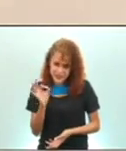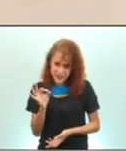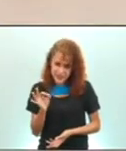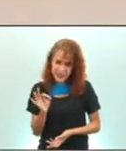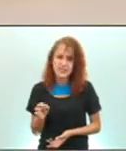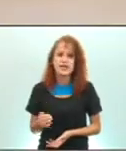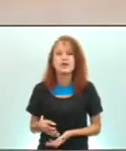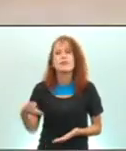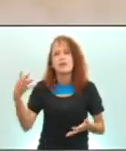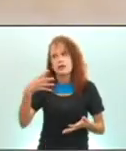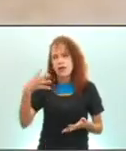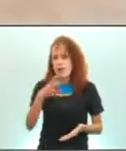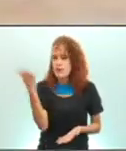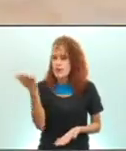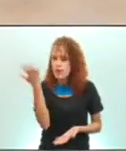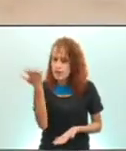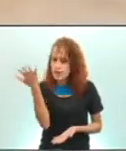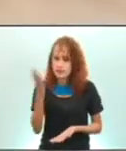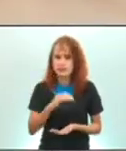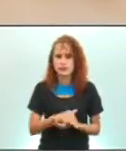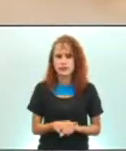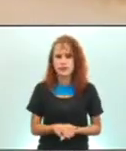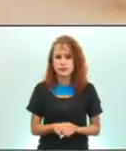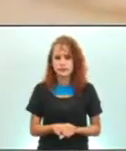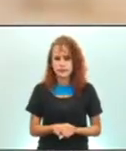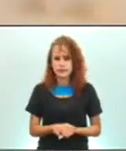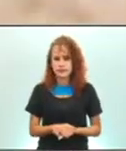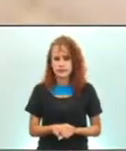estuvimos amenazados por la fuerza de los vientos.